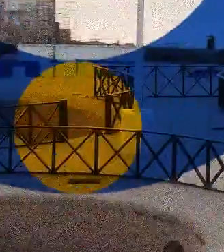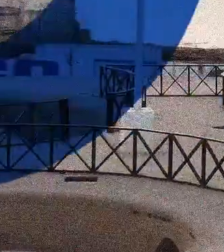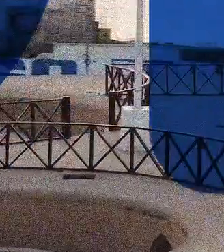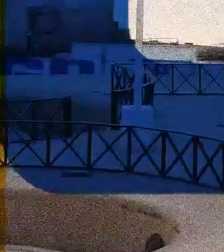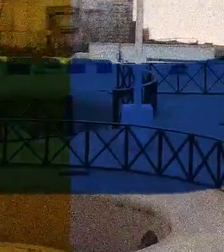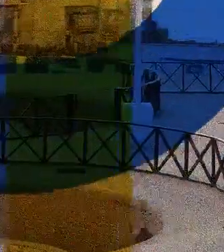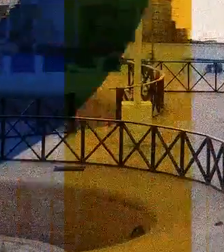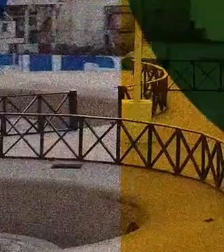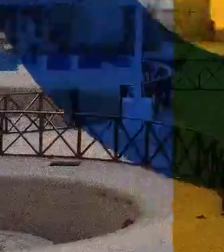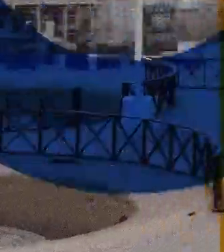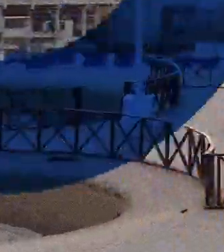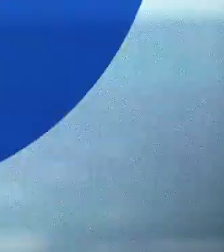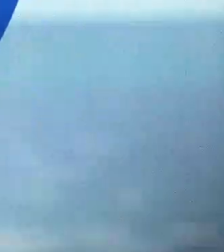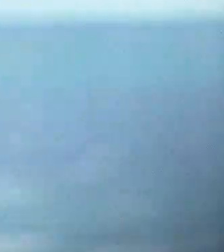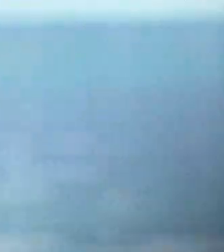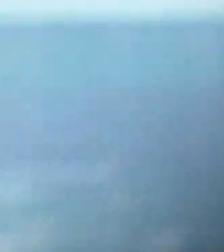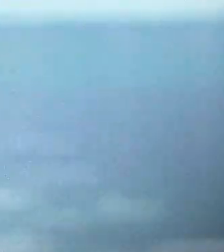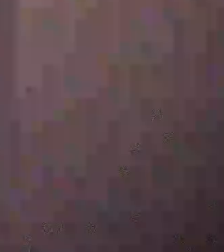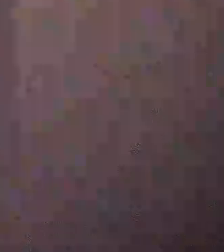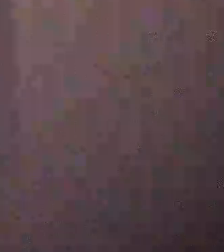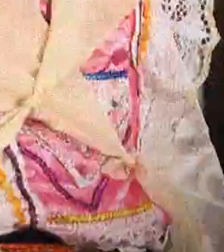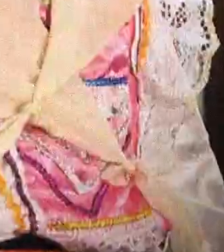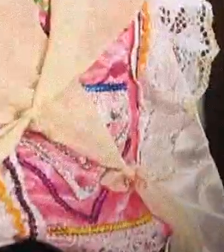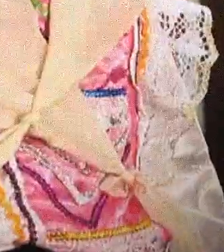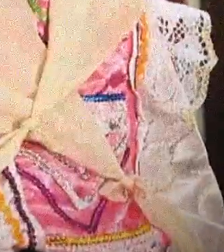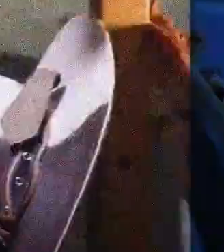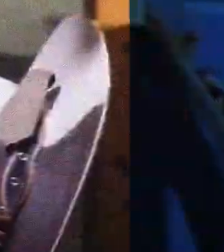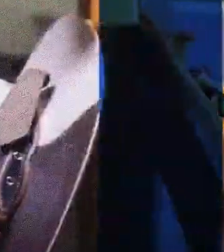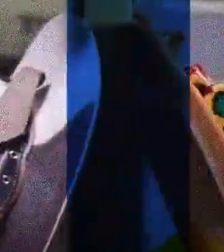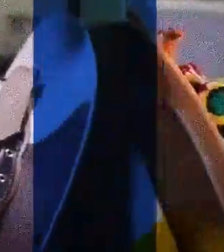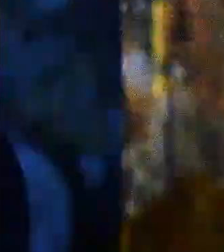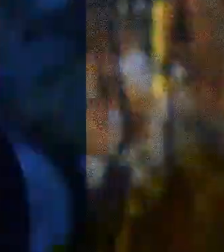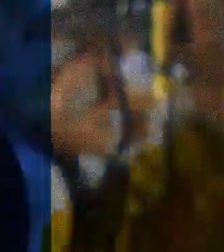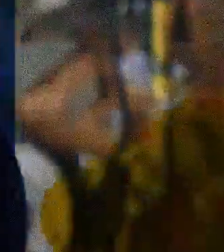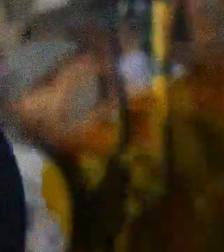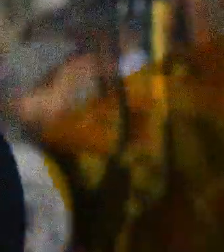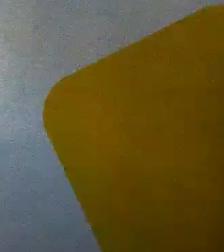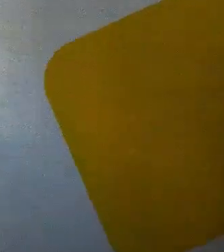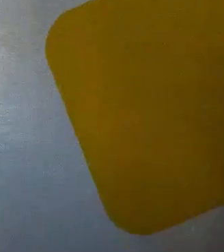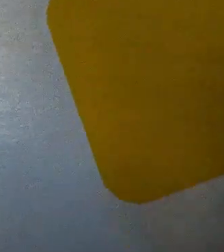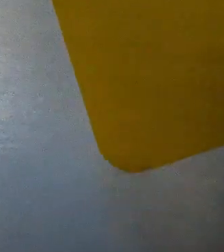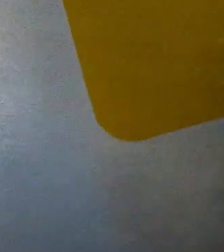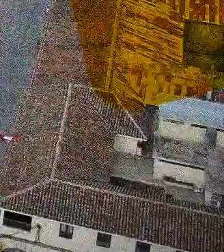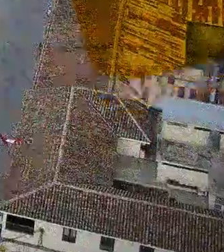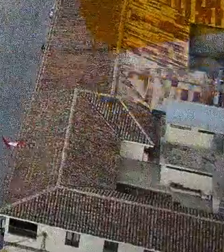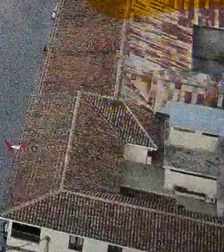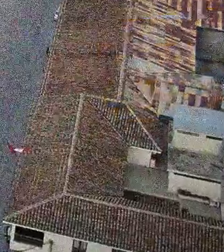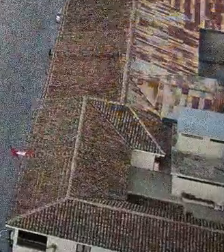Bicentenario Perú, orgullosos de lo que consiguieron.